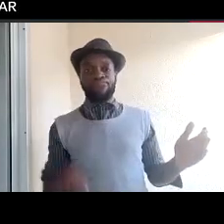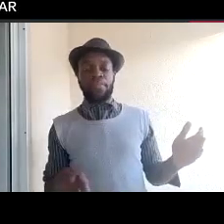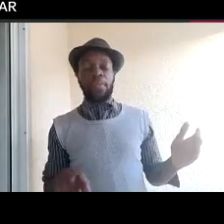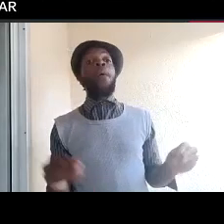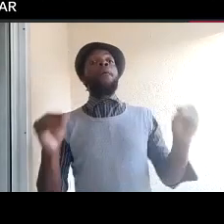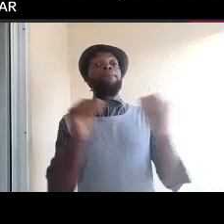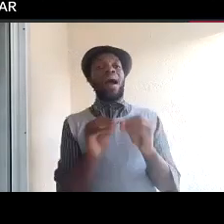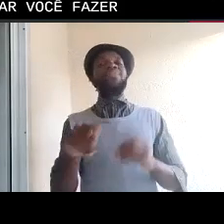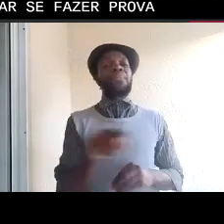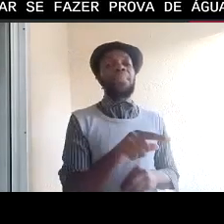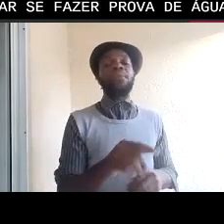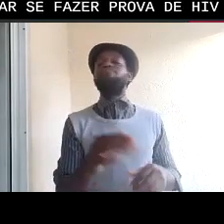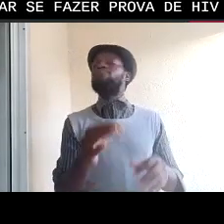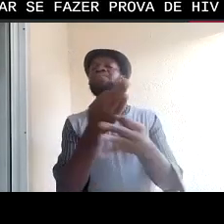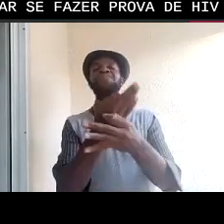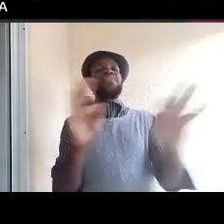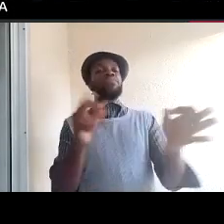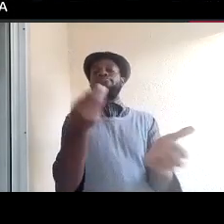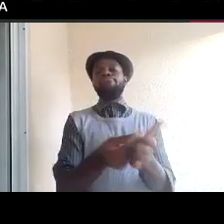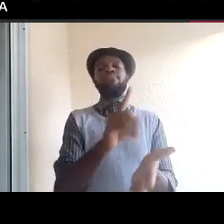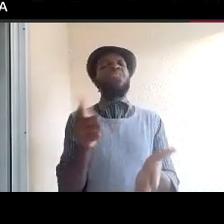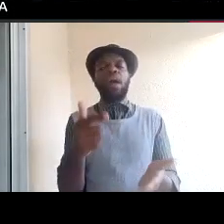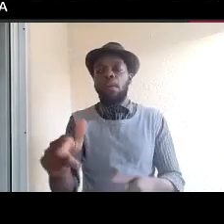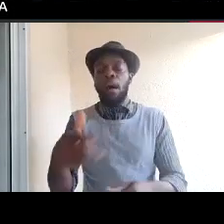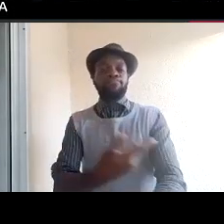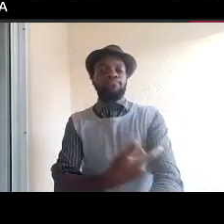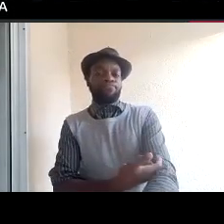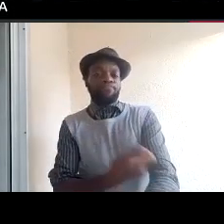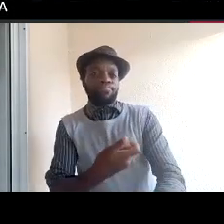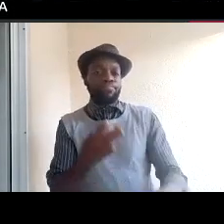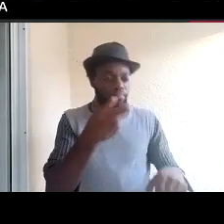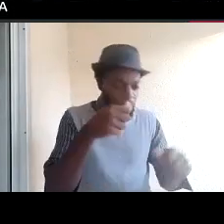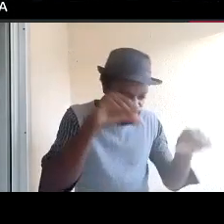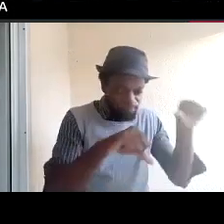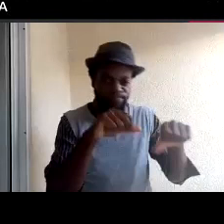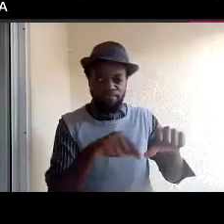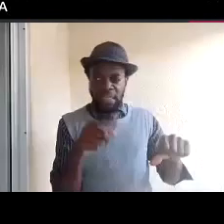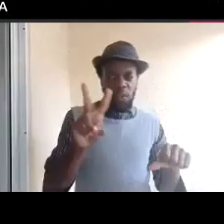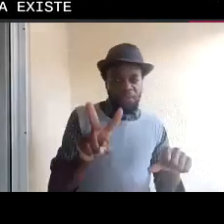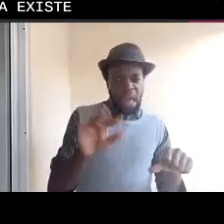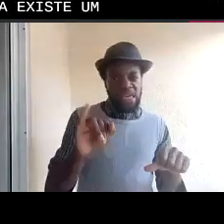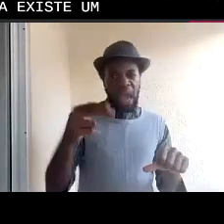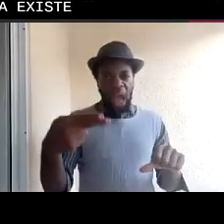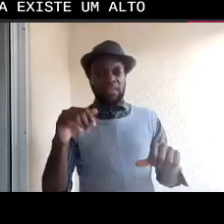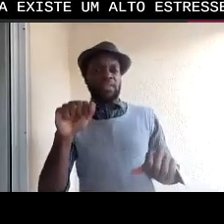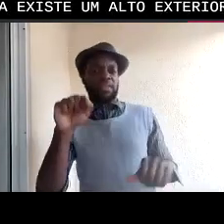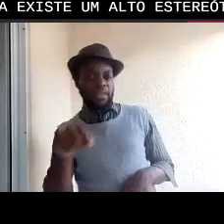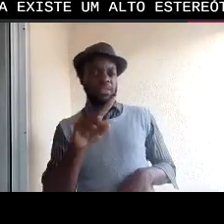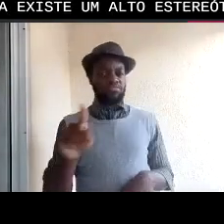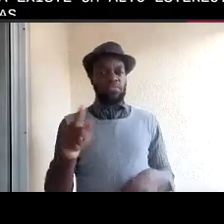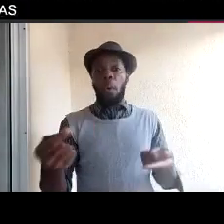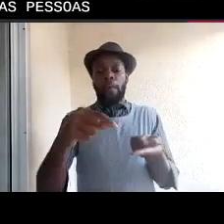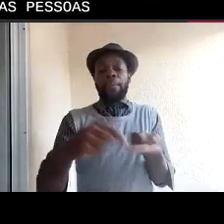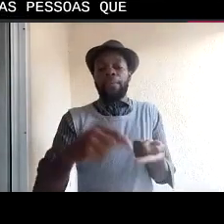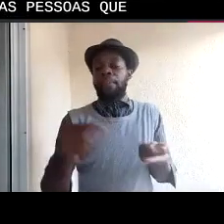VIH gratuitas. A pesar de que hay un fuerte estigma todavía con las personas que